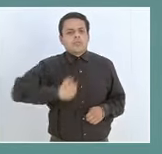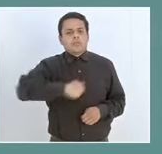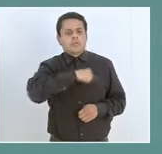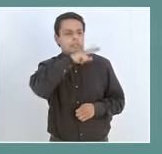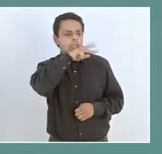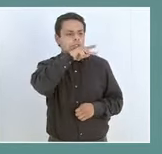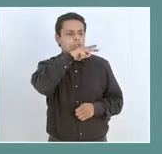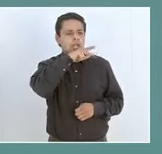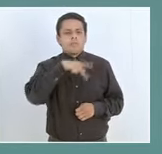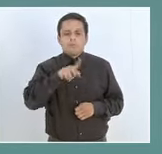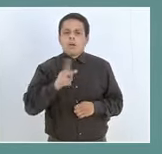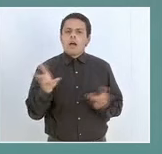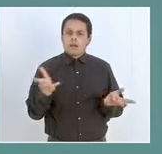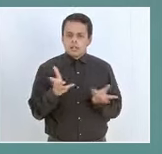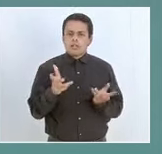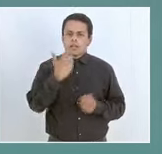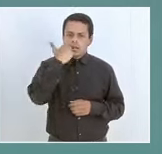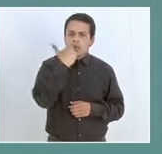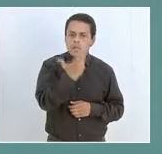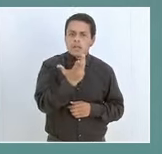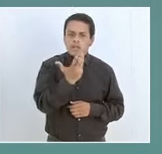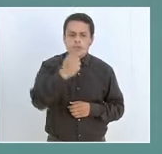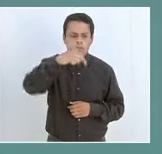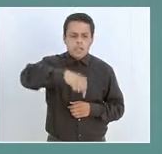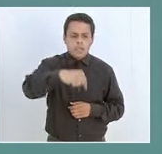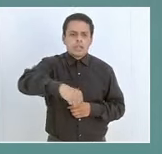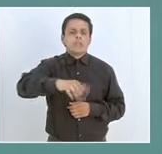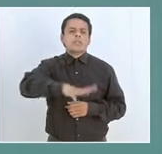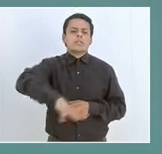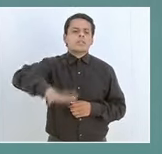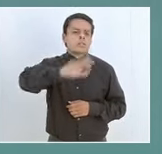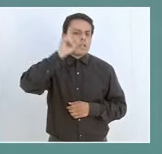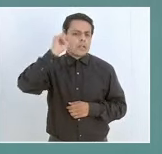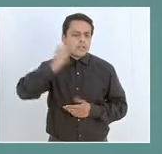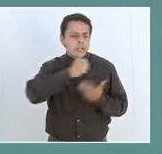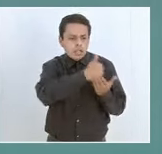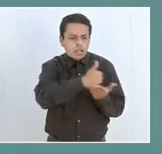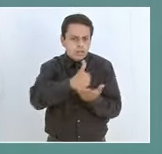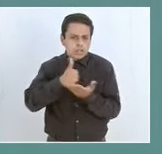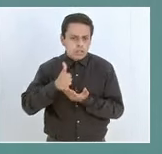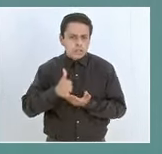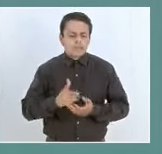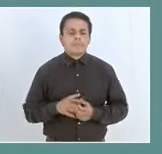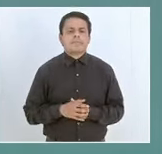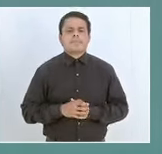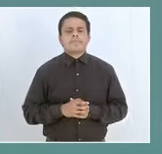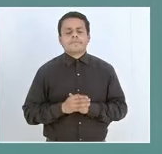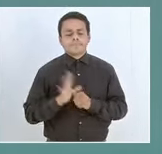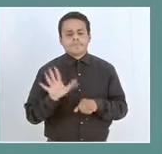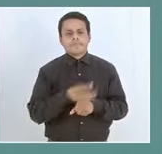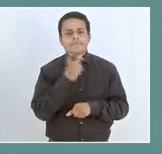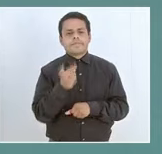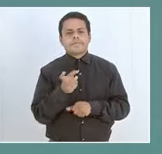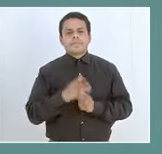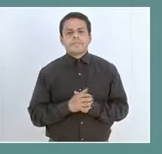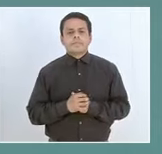nos ocupa lo que sucede aquí en Zacatecas. Por eso